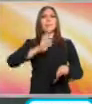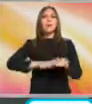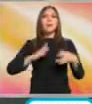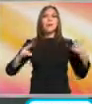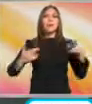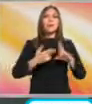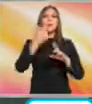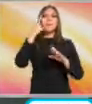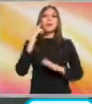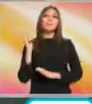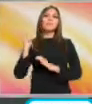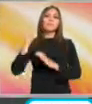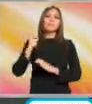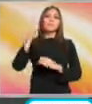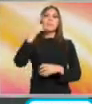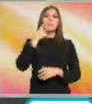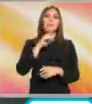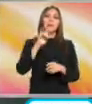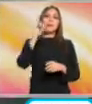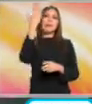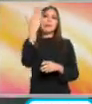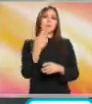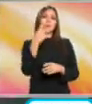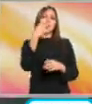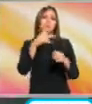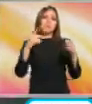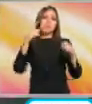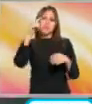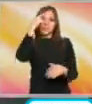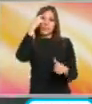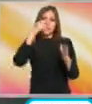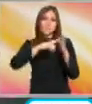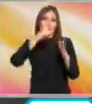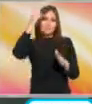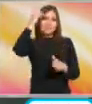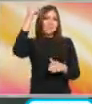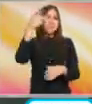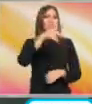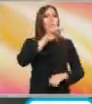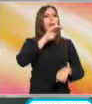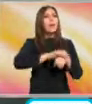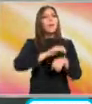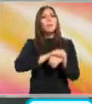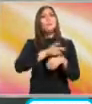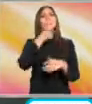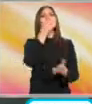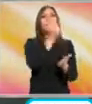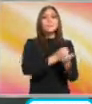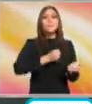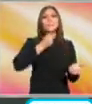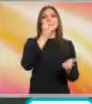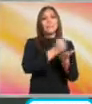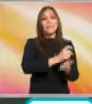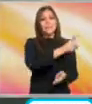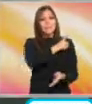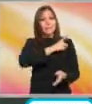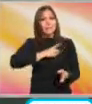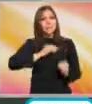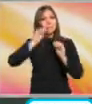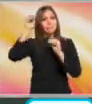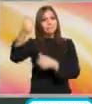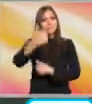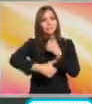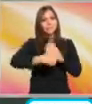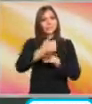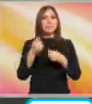las imágenes. Yo me enteré por un amigo, principalmente, de que me insistía en participar en la flor más bella del ejido, y fue hasta